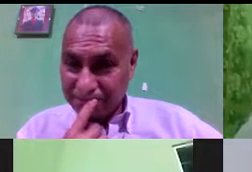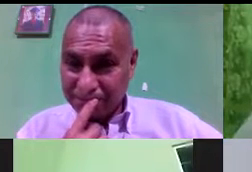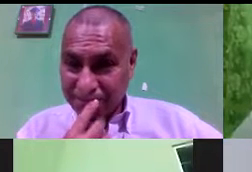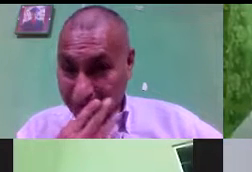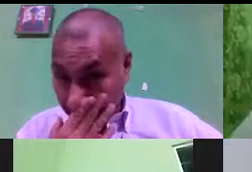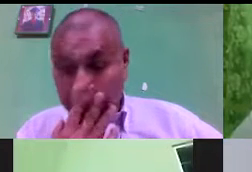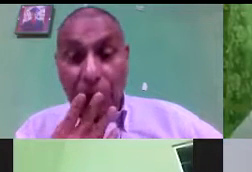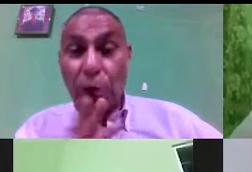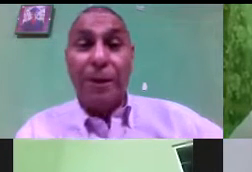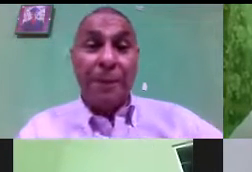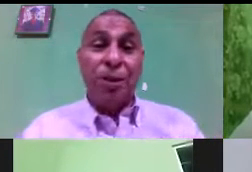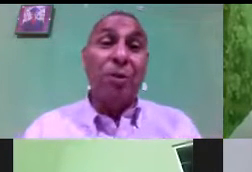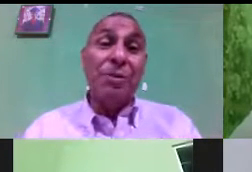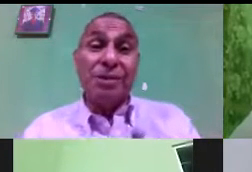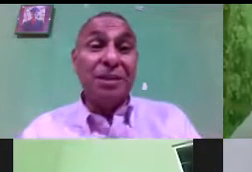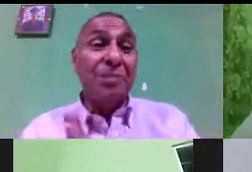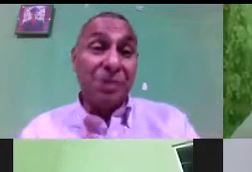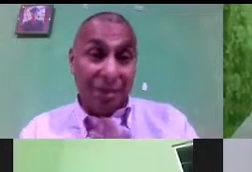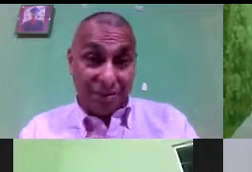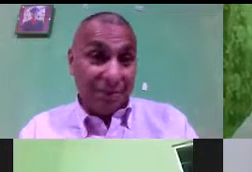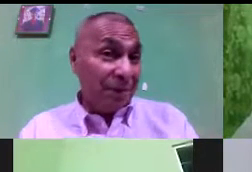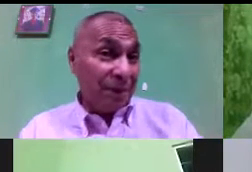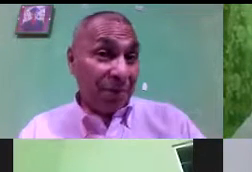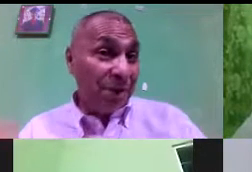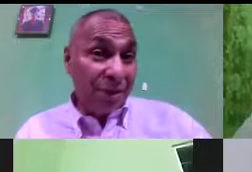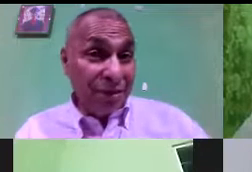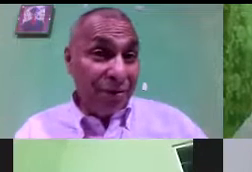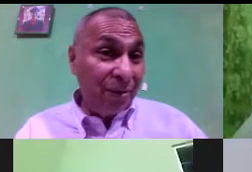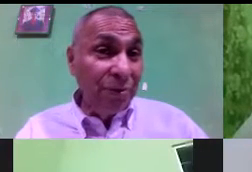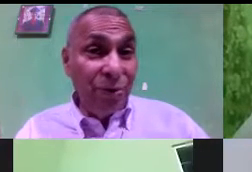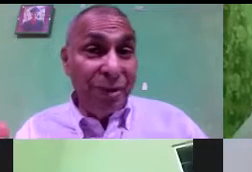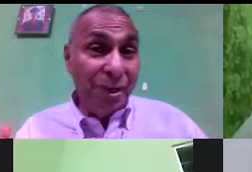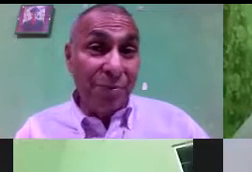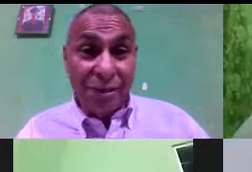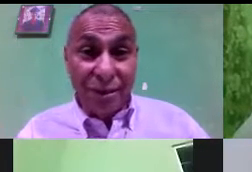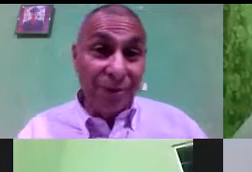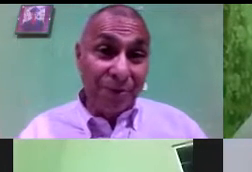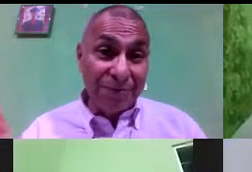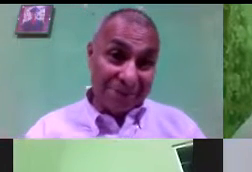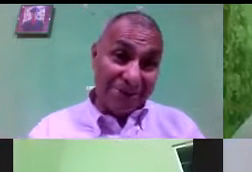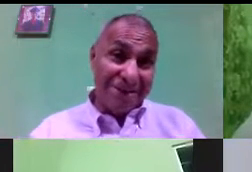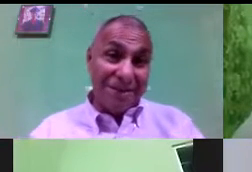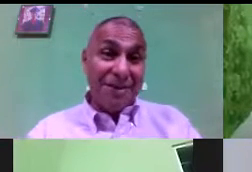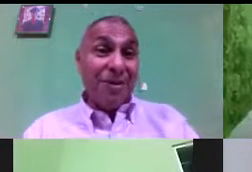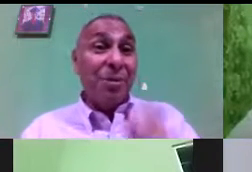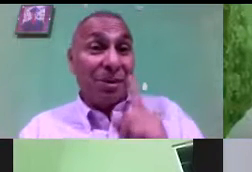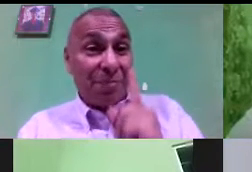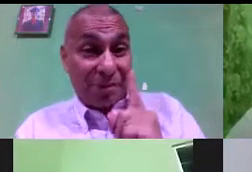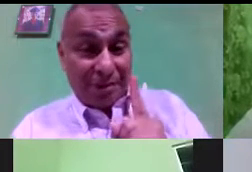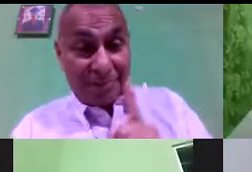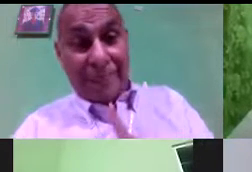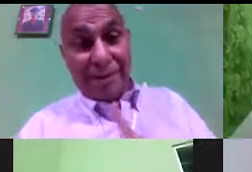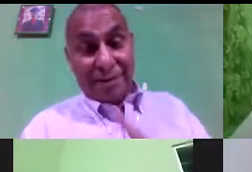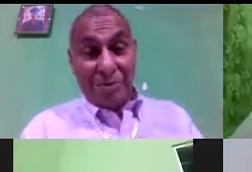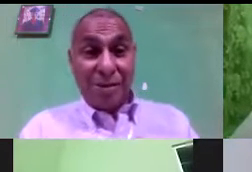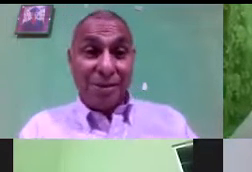name is Eric. Okay, lo vamos a hacer despacito. Despacito, muy despacito. Okay, vamos a hacer